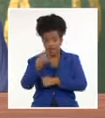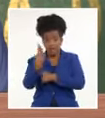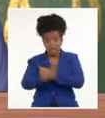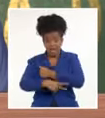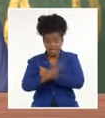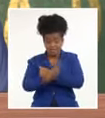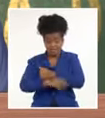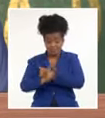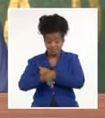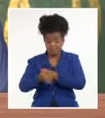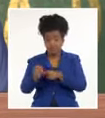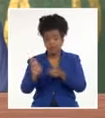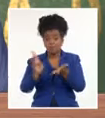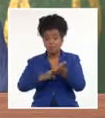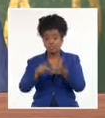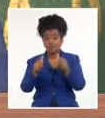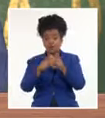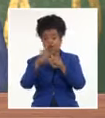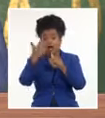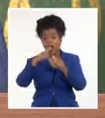la administración de la pandemia,